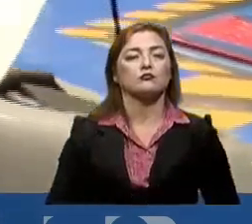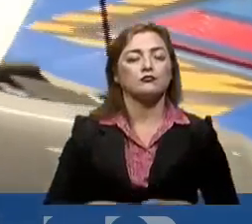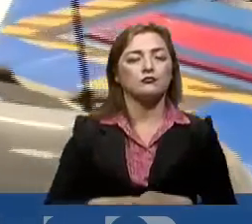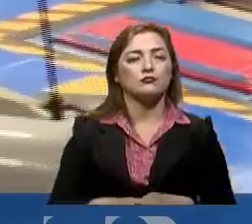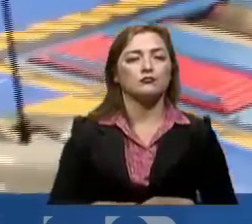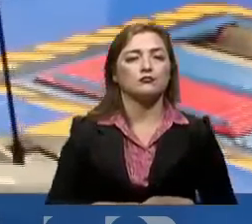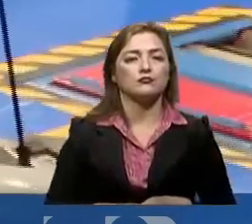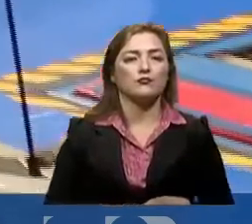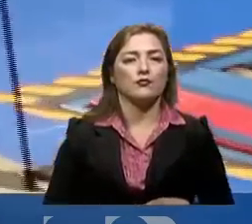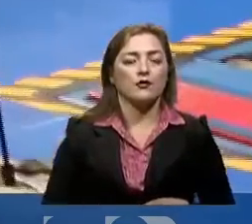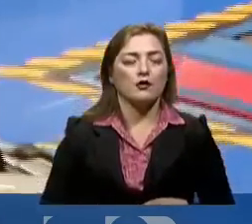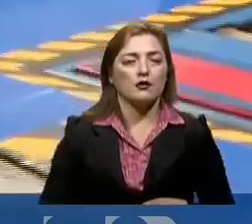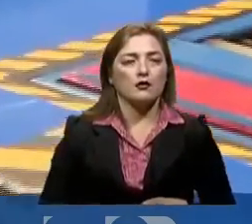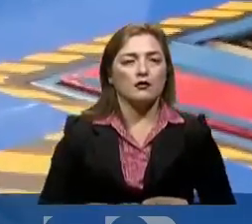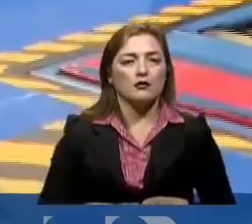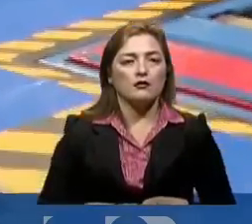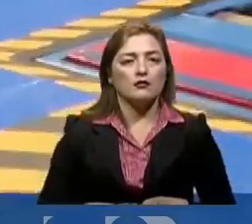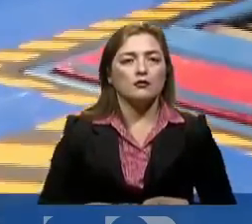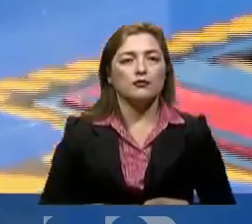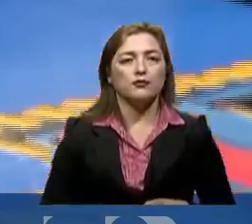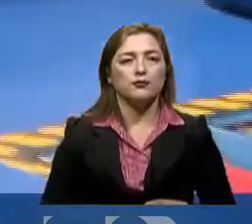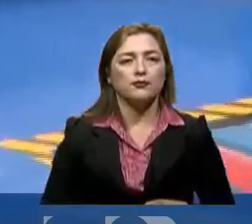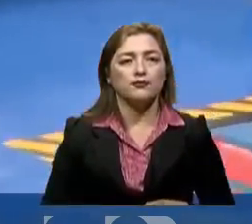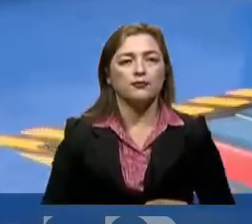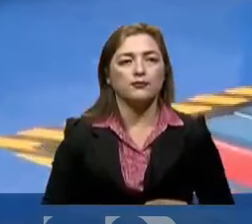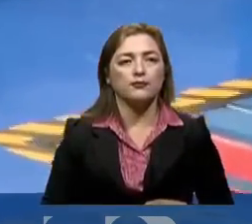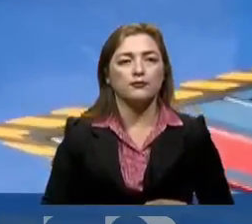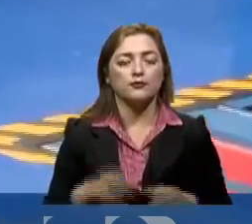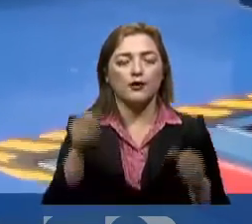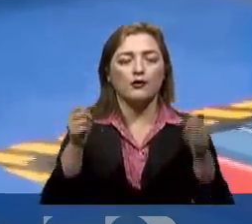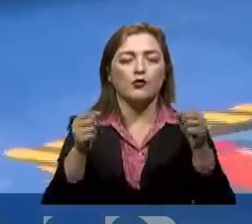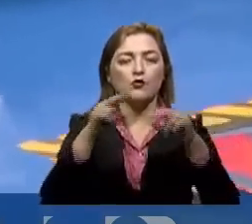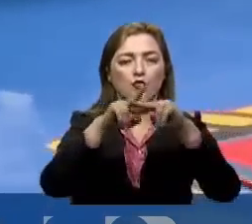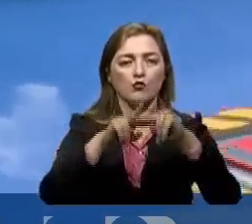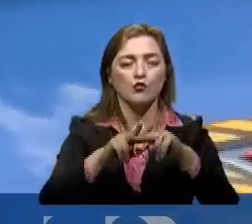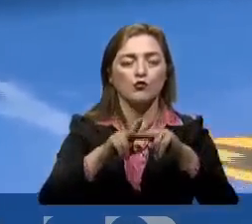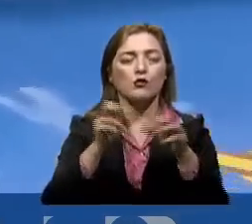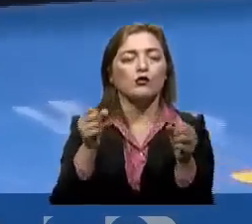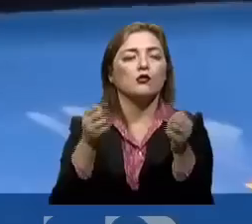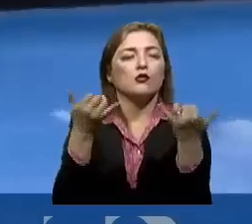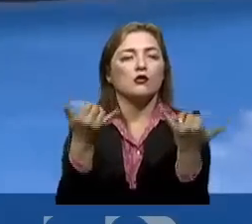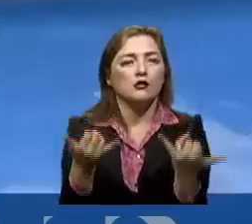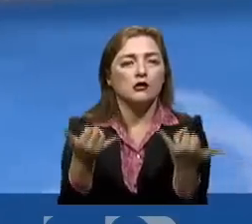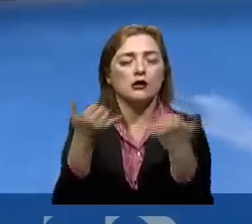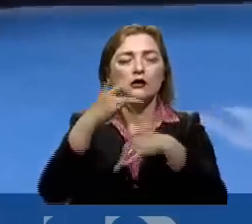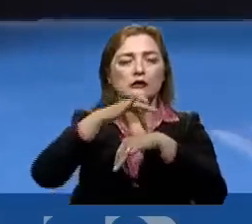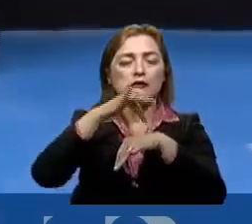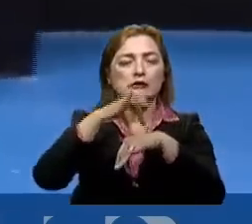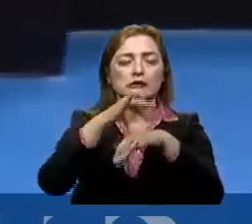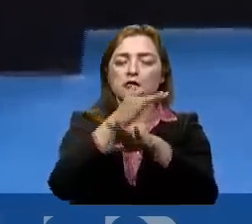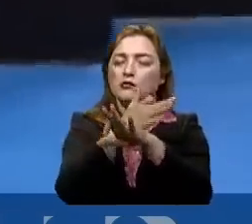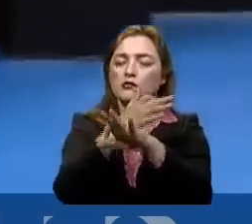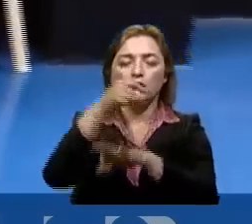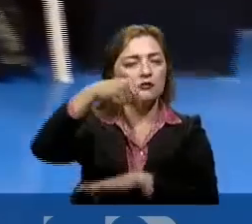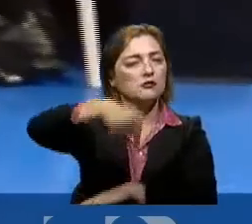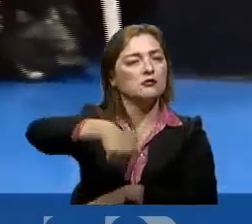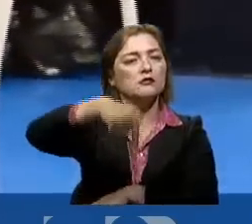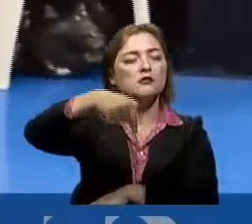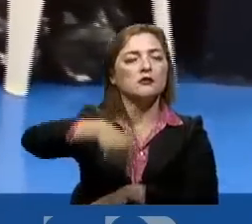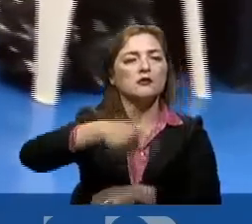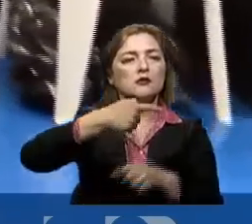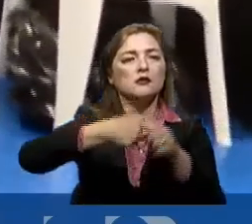estamos viendo ya en imágenes la revisión técnica vehicular de aquellos automotores que el día de hoy han tomado cita.